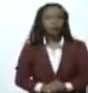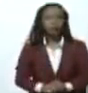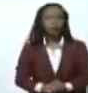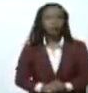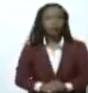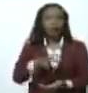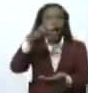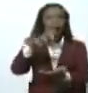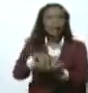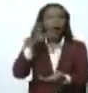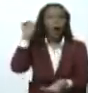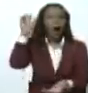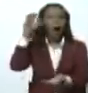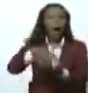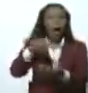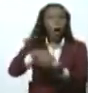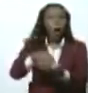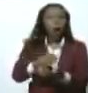Estado Aragua.